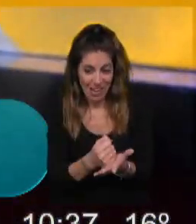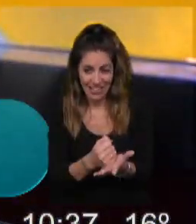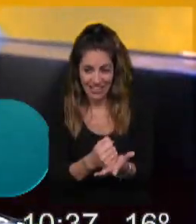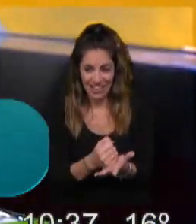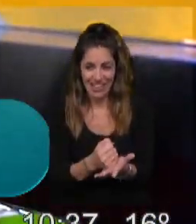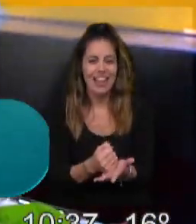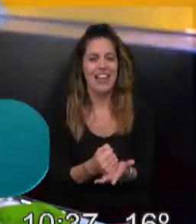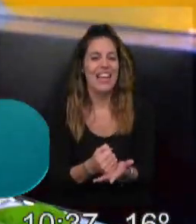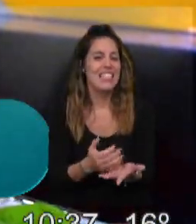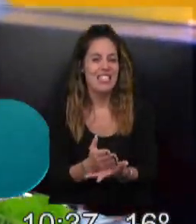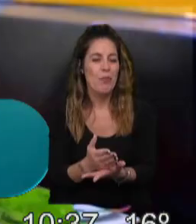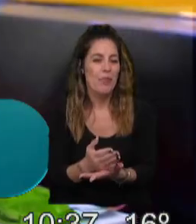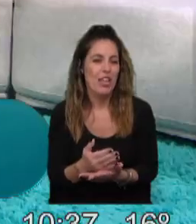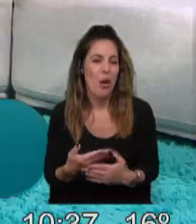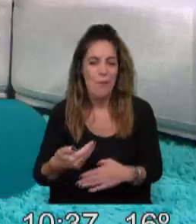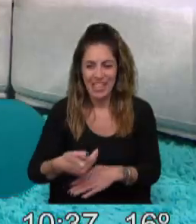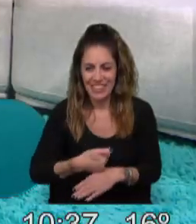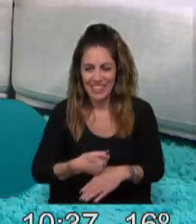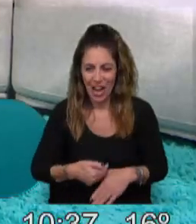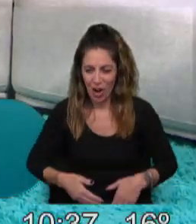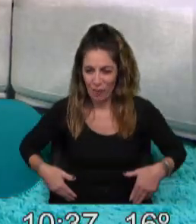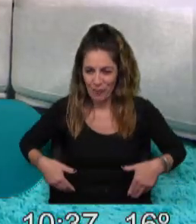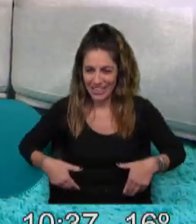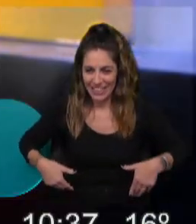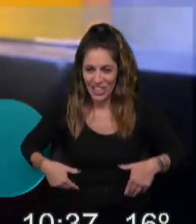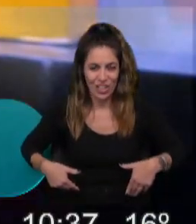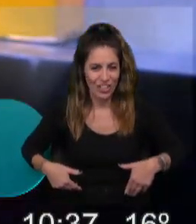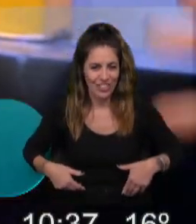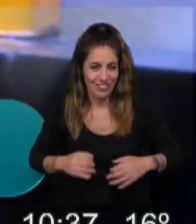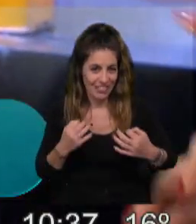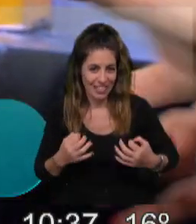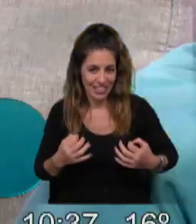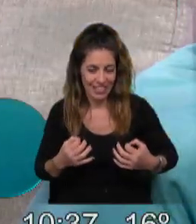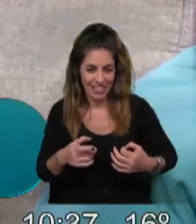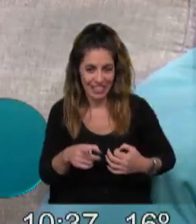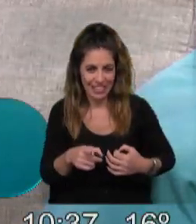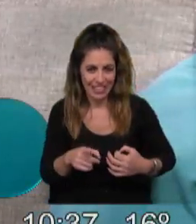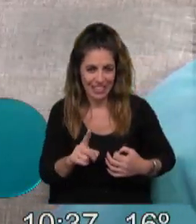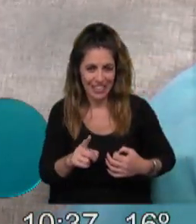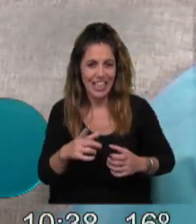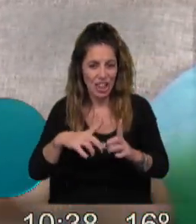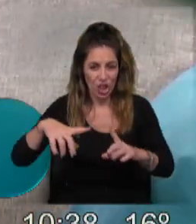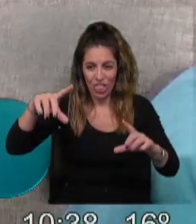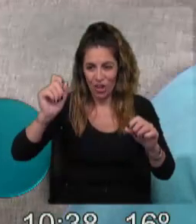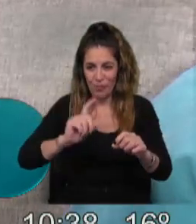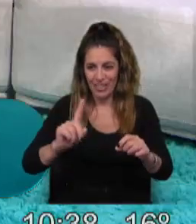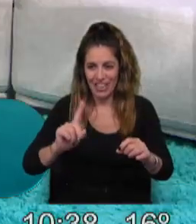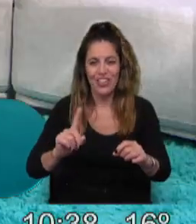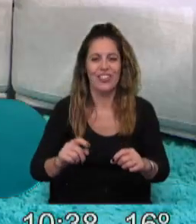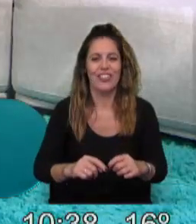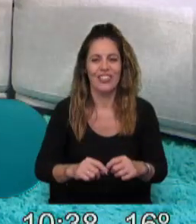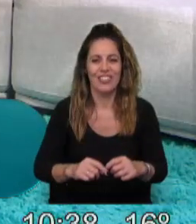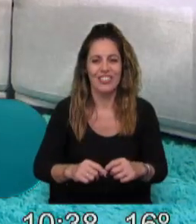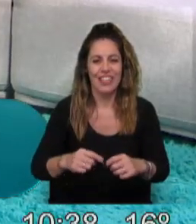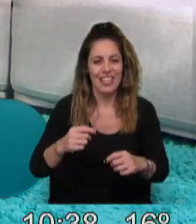interior con onda, entonces hacemos todo lo... Pero eso no es de material. Esto no es de cometa, es de la otra parte. Se le parece salir volando.